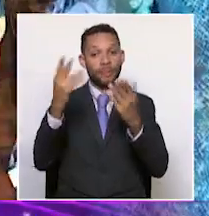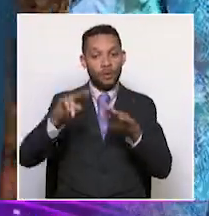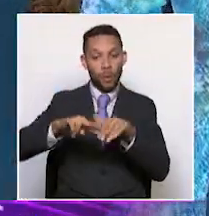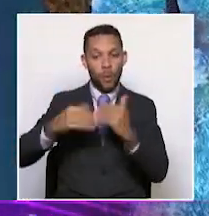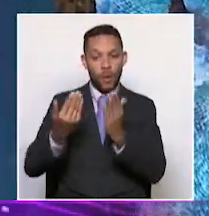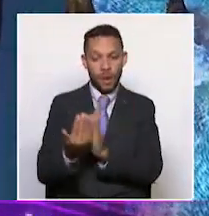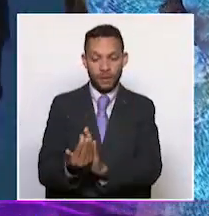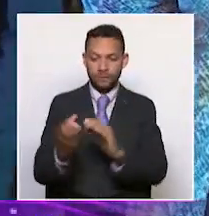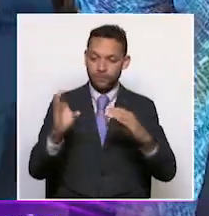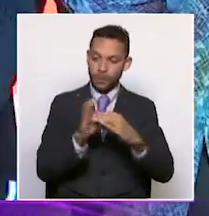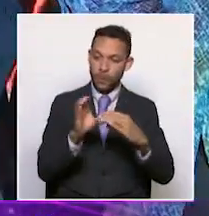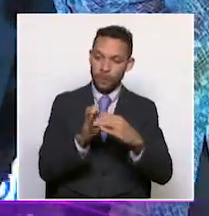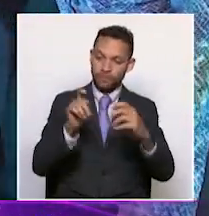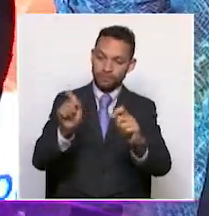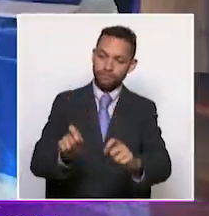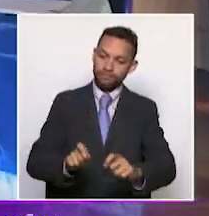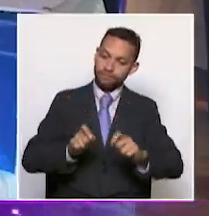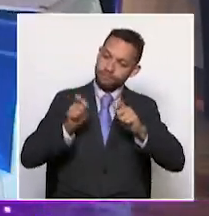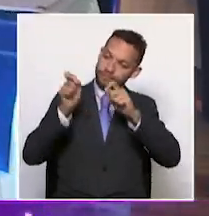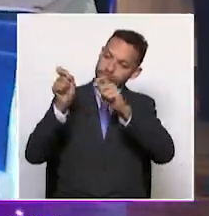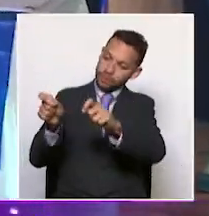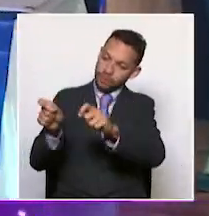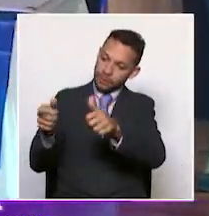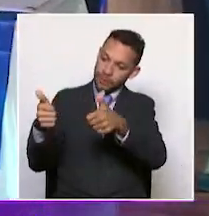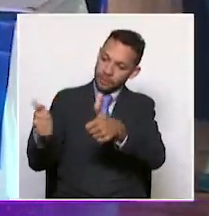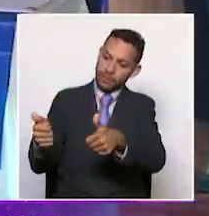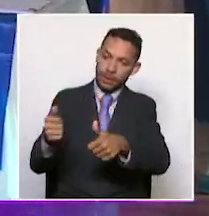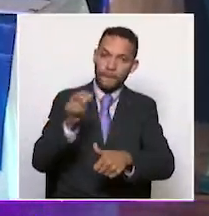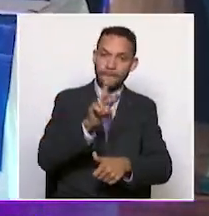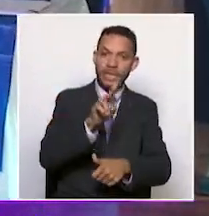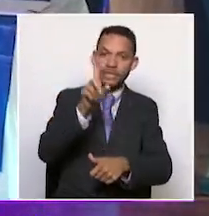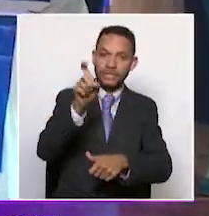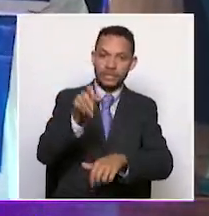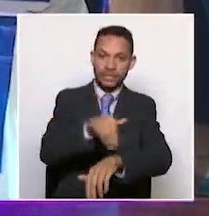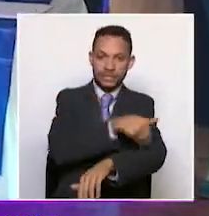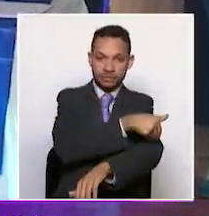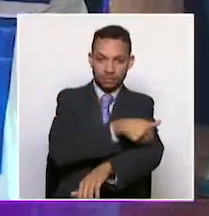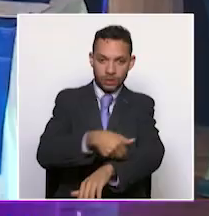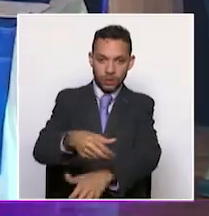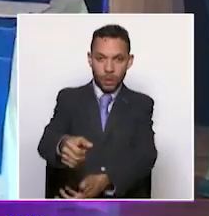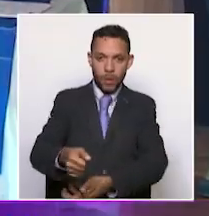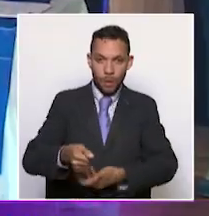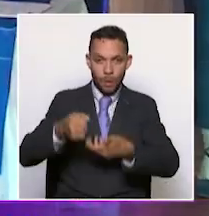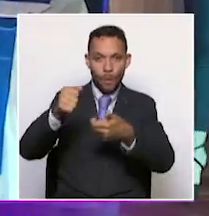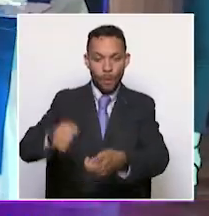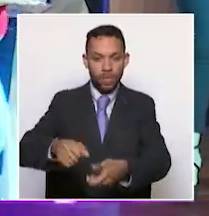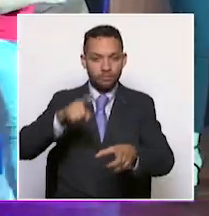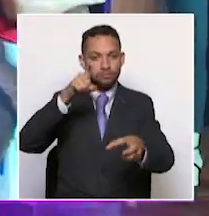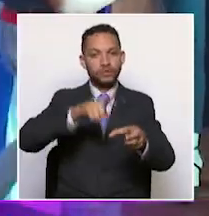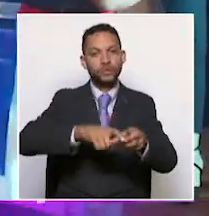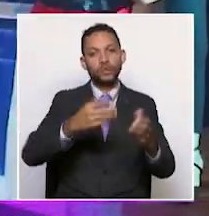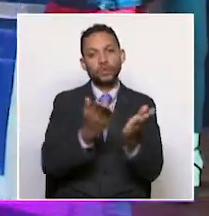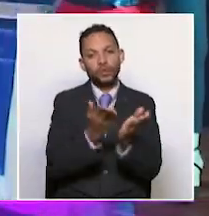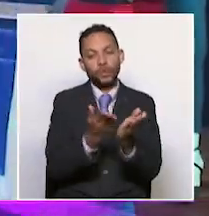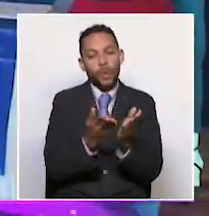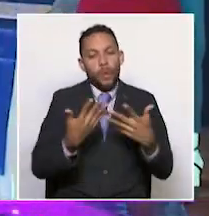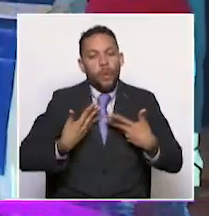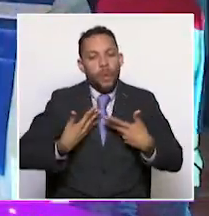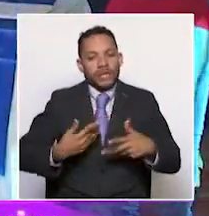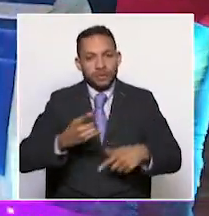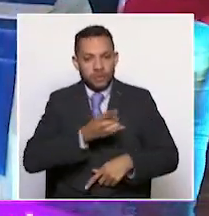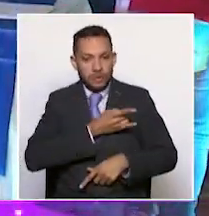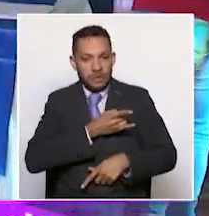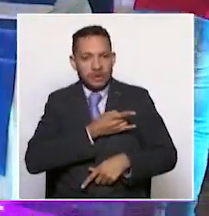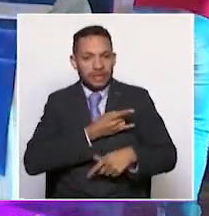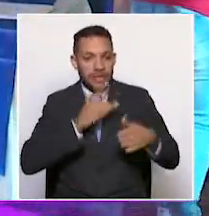bachiller confamiliar quien obtuvo el premio mayor, un total de 26 millones de pesos que podrá utilizar para adelantar estudios en cualquier universidad del